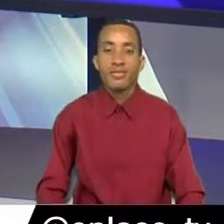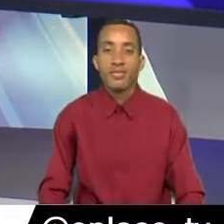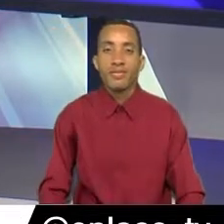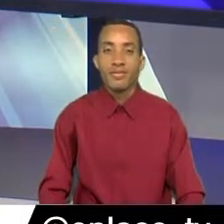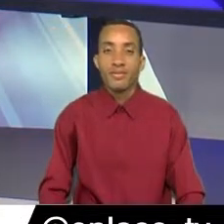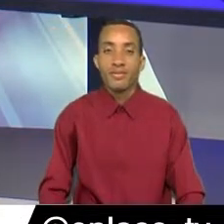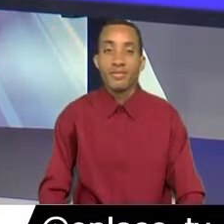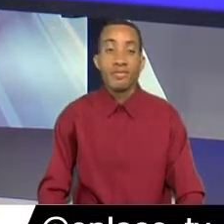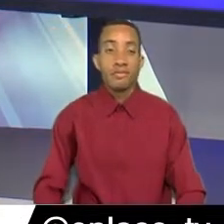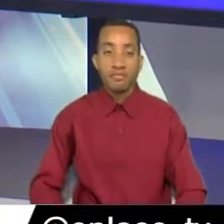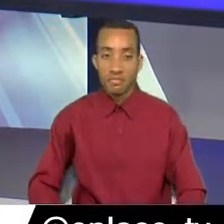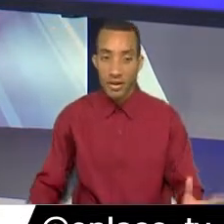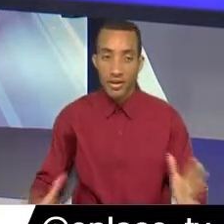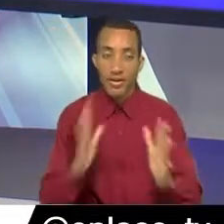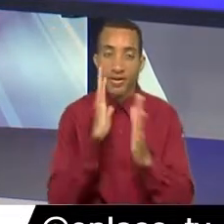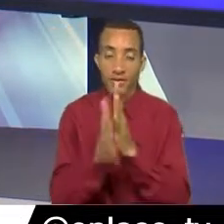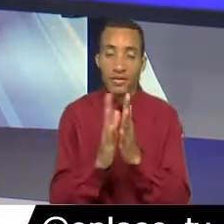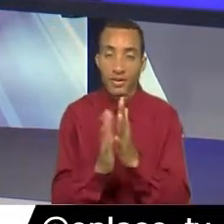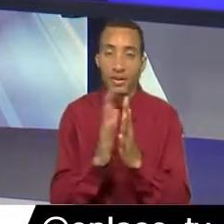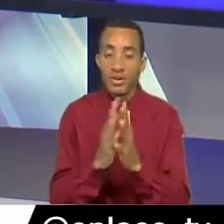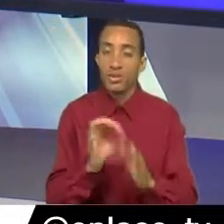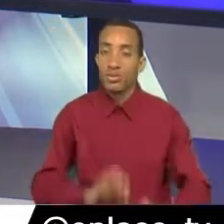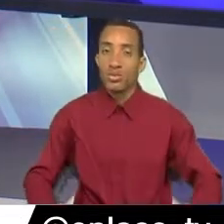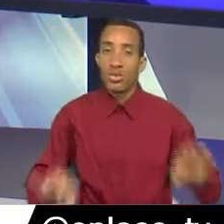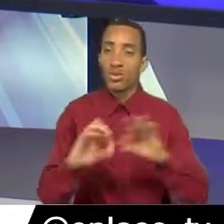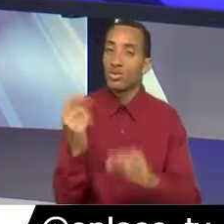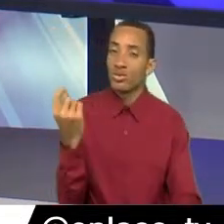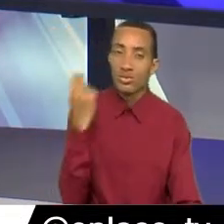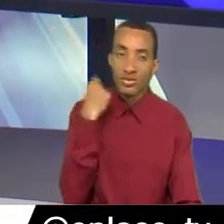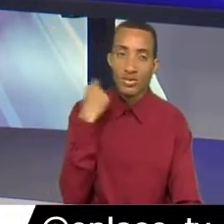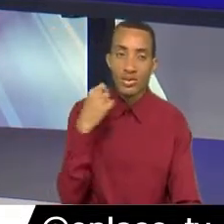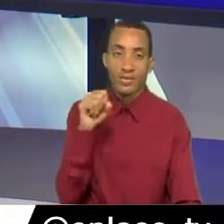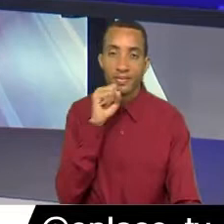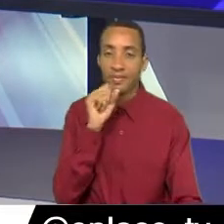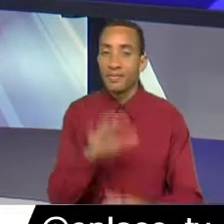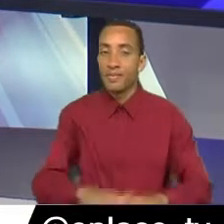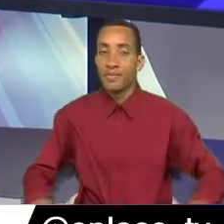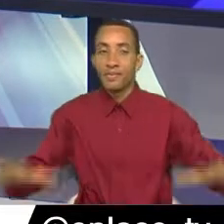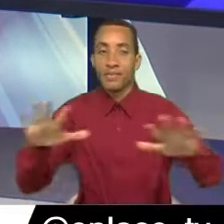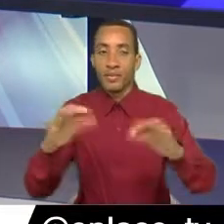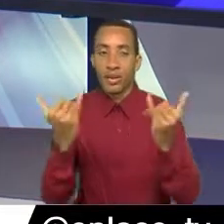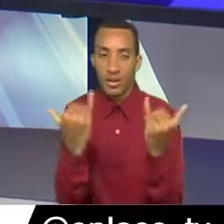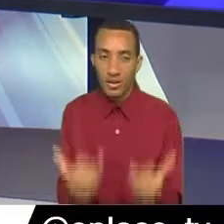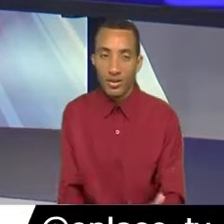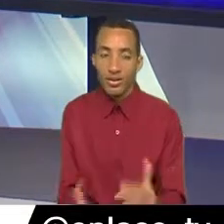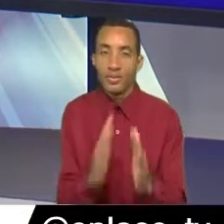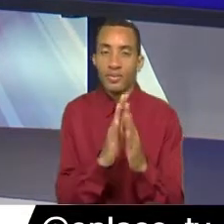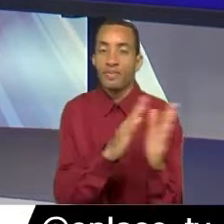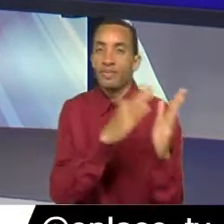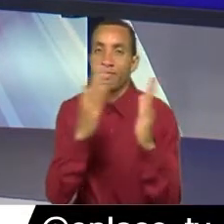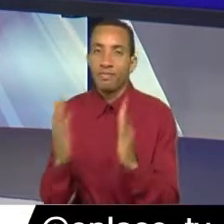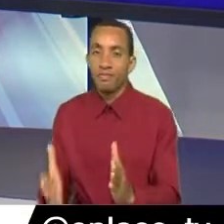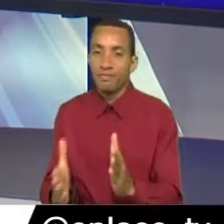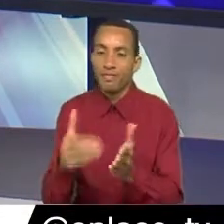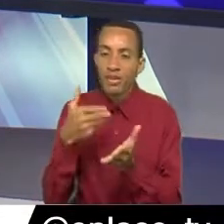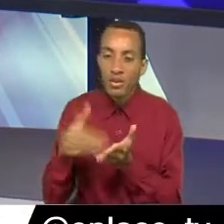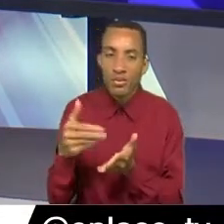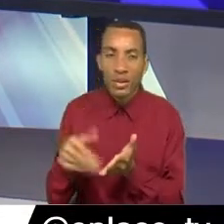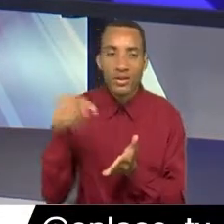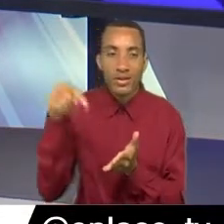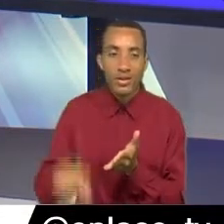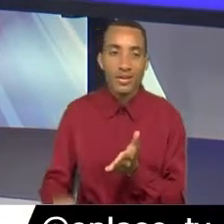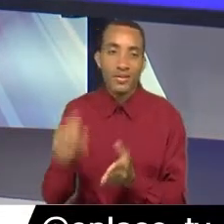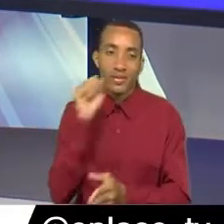Hasta aquí la información más importante de las últimas horas en Barranca Bermeja y la región. A continuación los dejamos con el espacio Comprando en mi ciudad, la